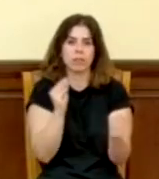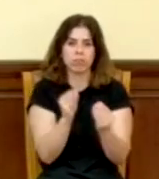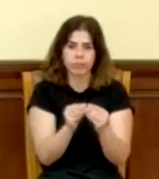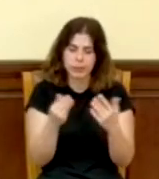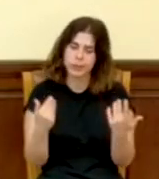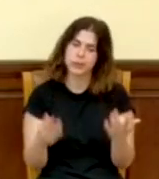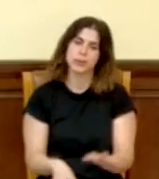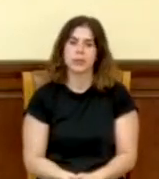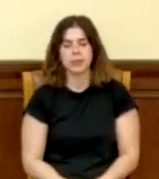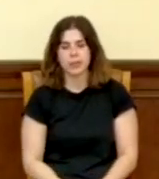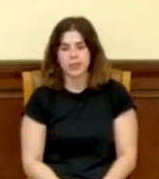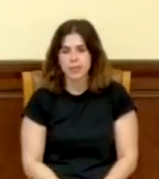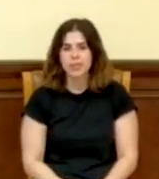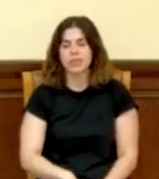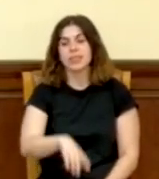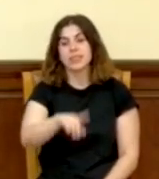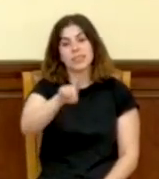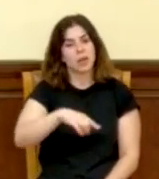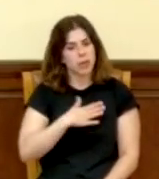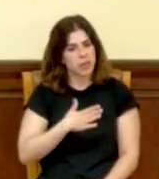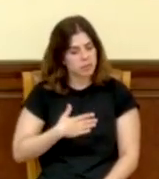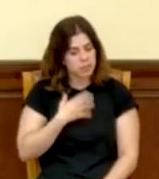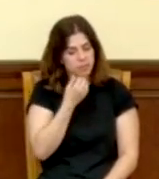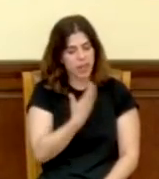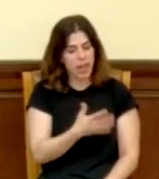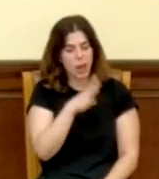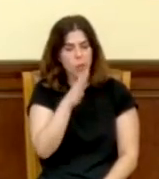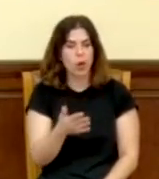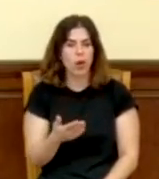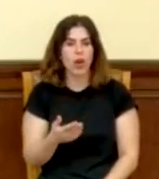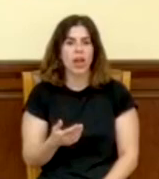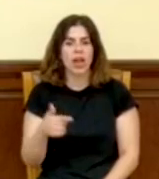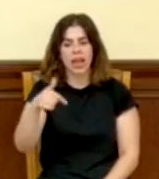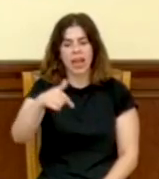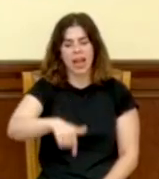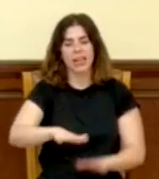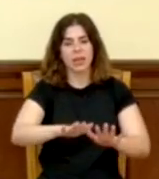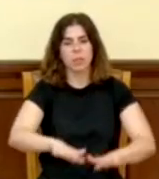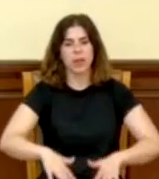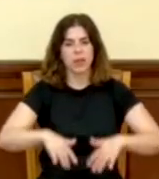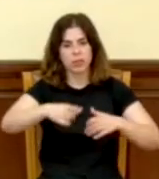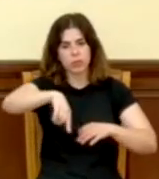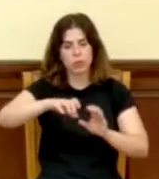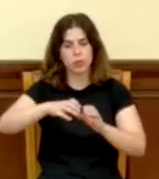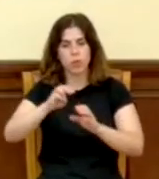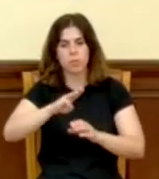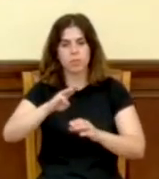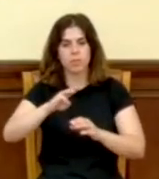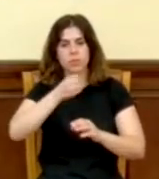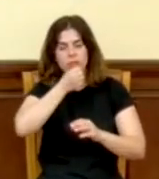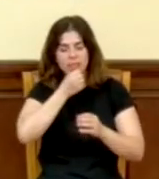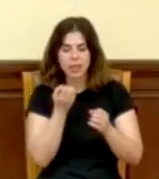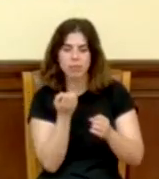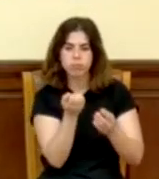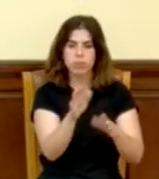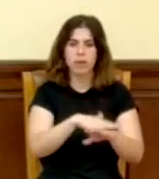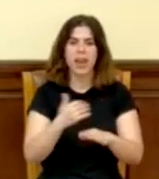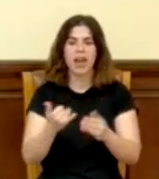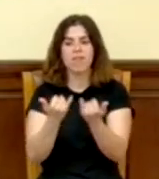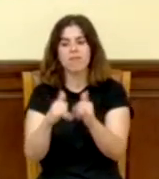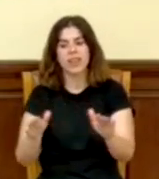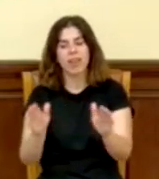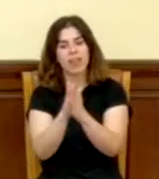Nos agrada, sin embargo, que hayan incluido, después de haberlo puesto de manifiesto en este pleno por nuestra parte, el presupuesto para la celebración de una Feria del Libro